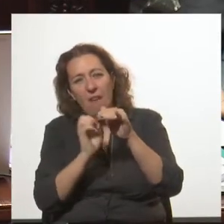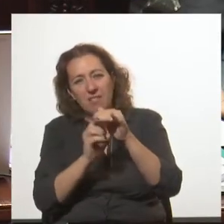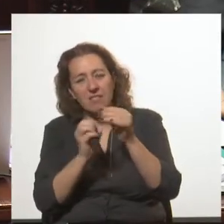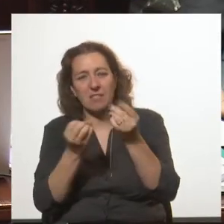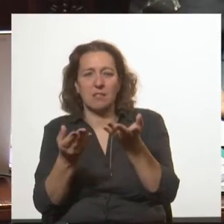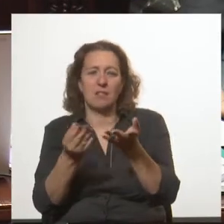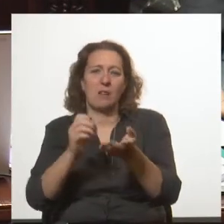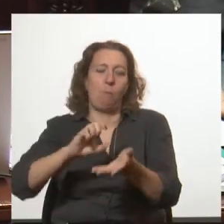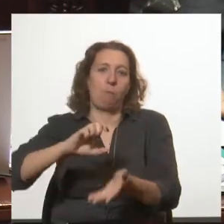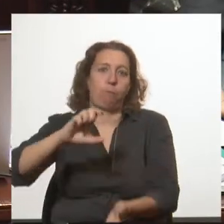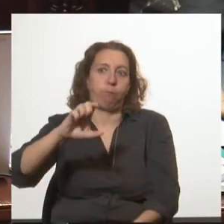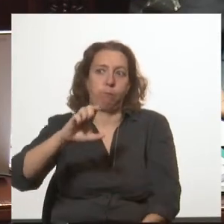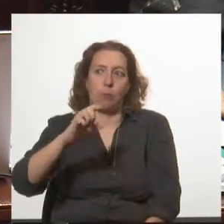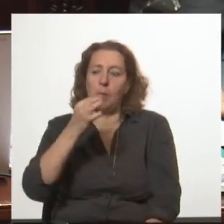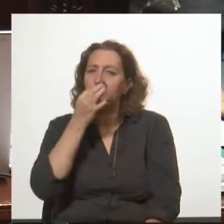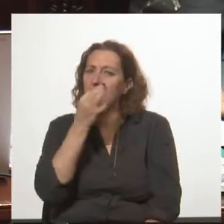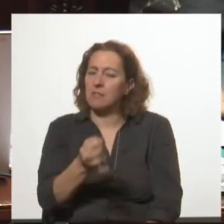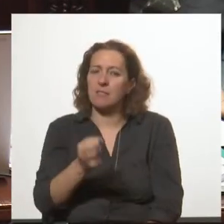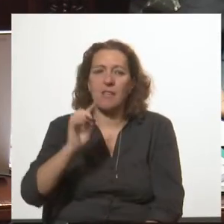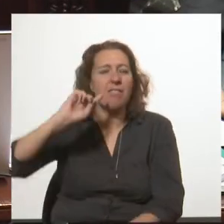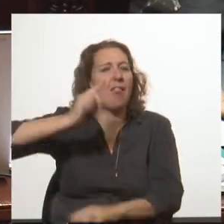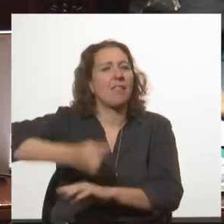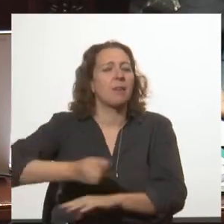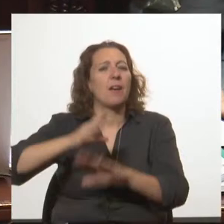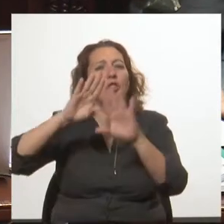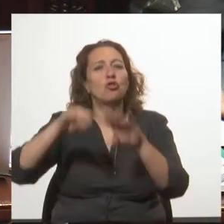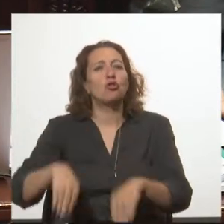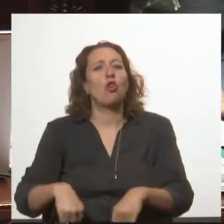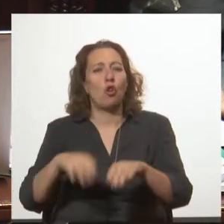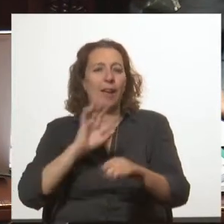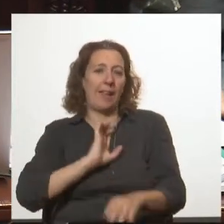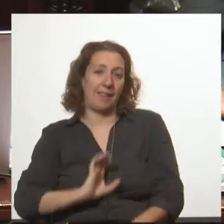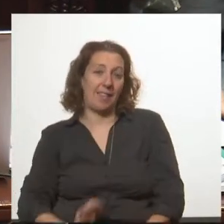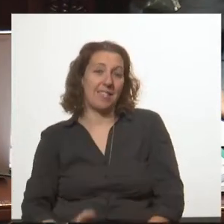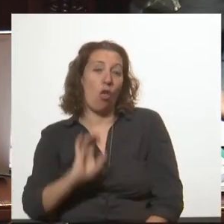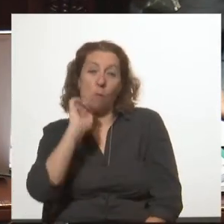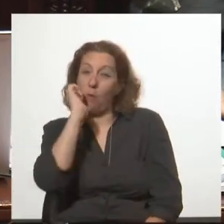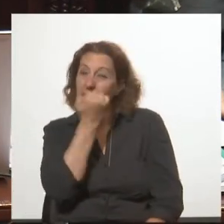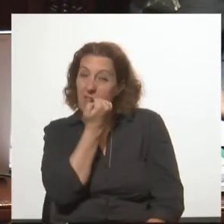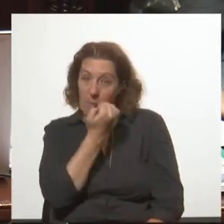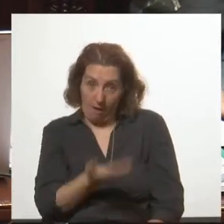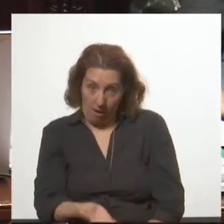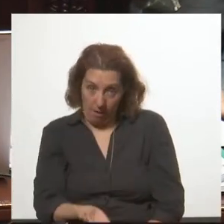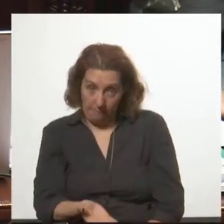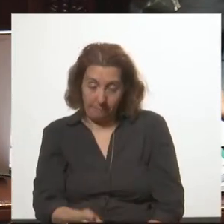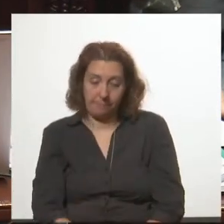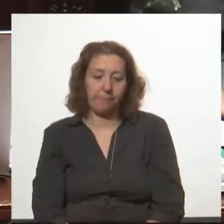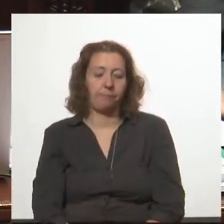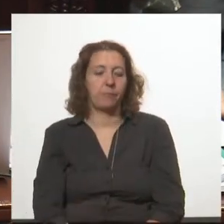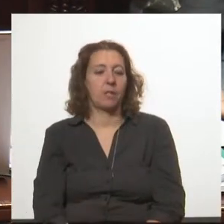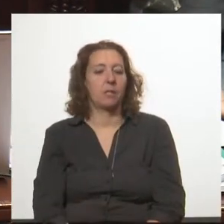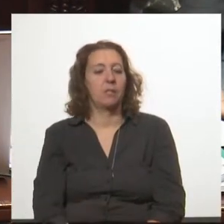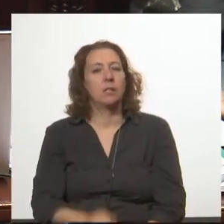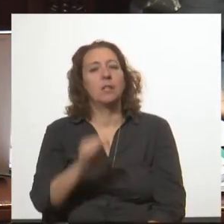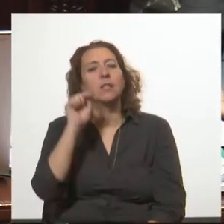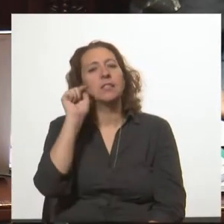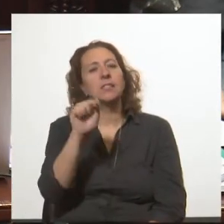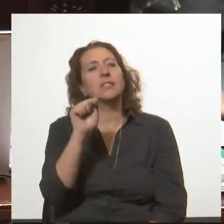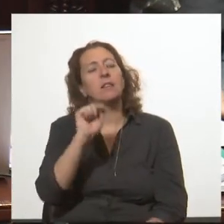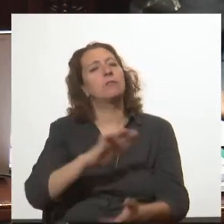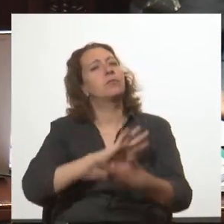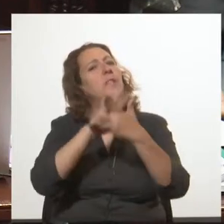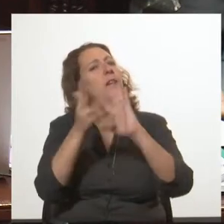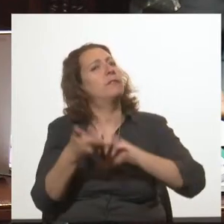donde se establecen las directivas de todo lo que se caracteriza como reserva entonces de alguna manera ese fue el modus